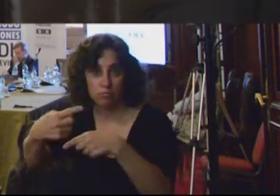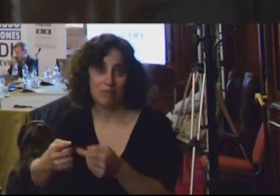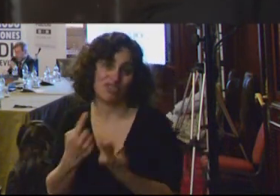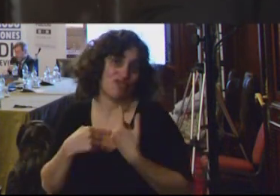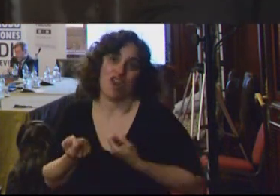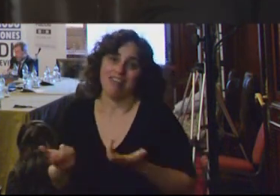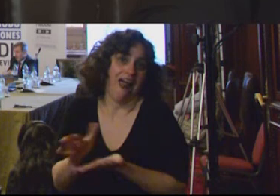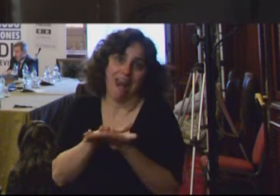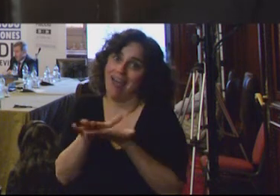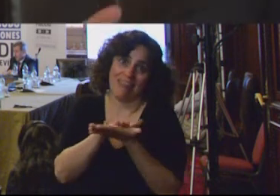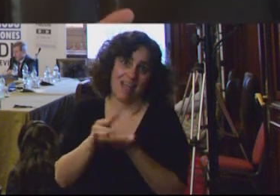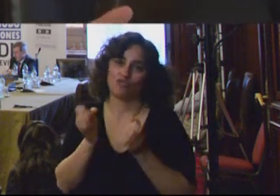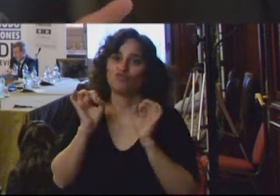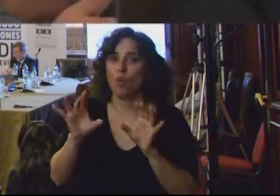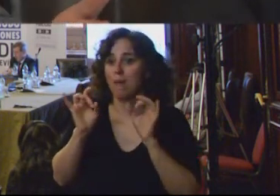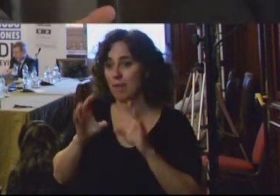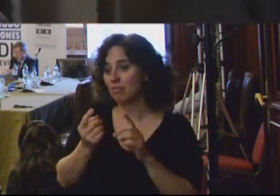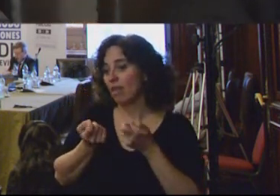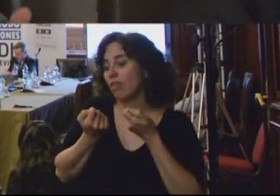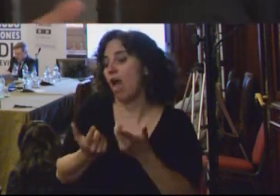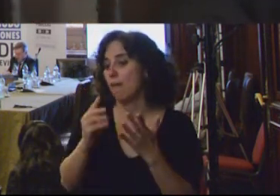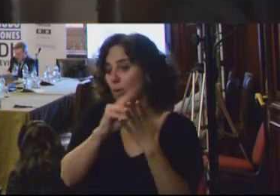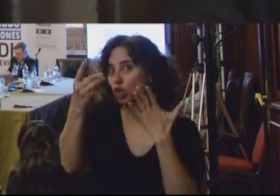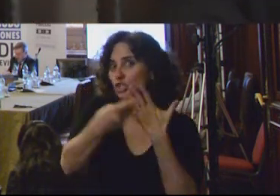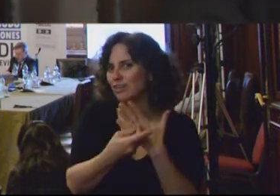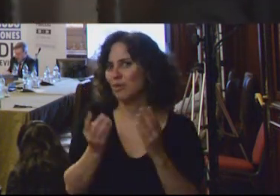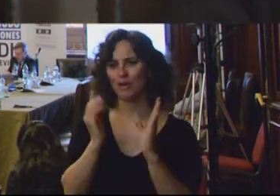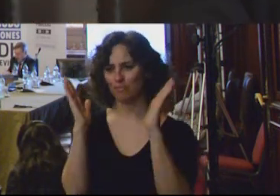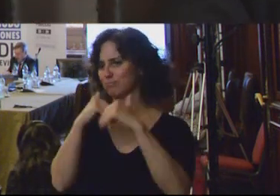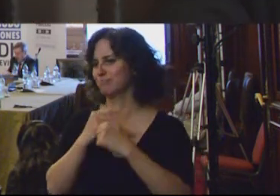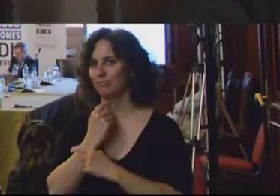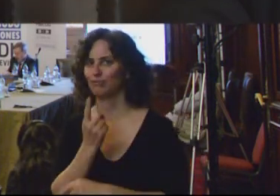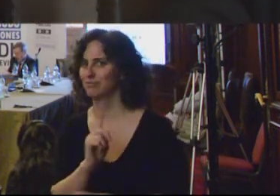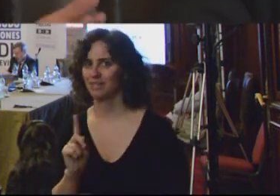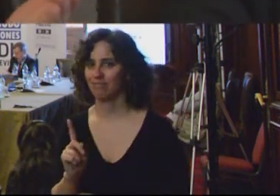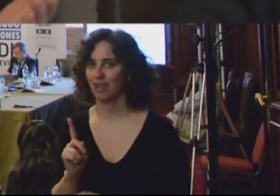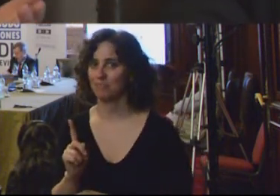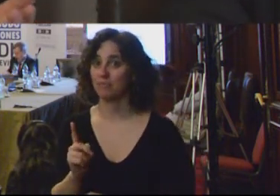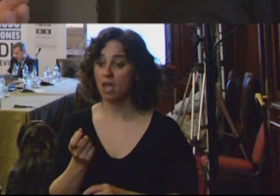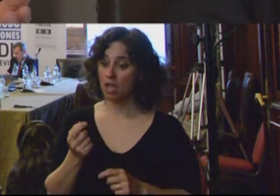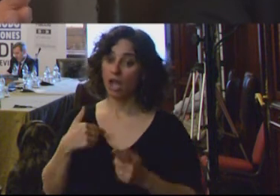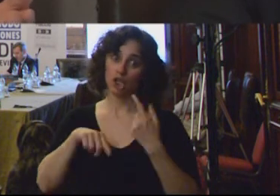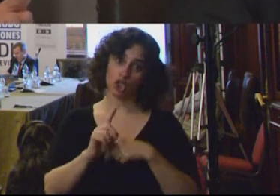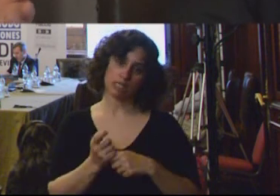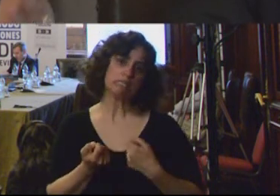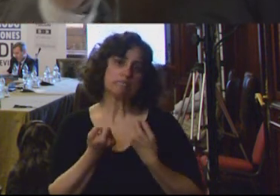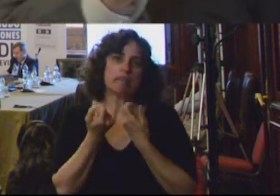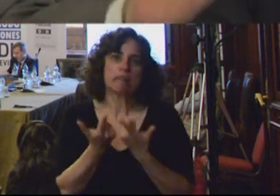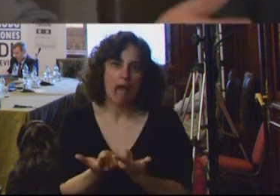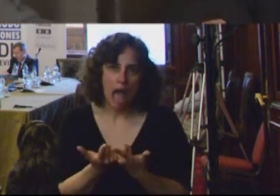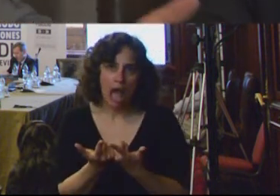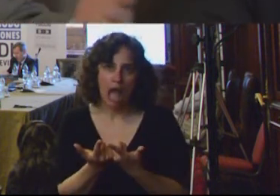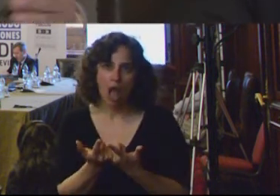nada. Le está dando un proyecto fracasado. Si usted hace que para retirar